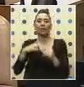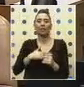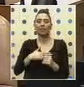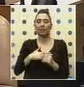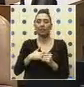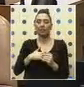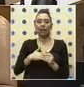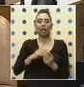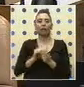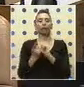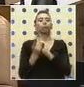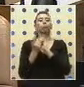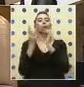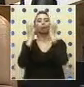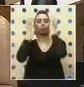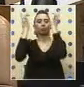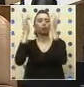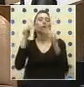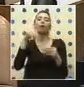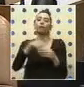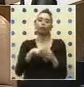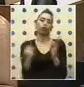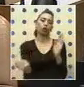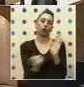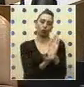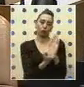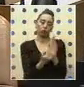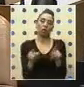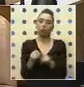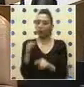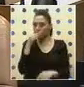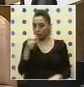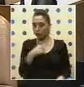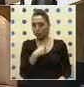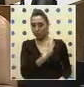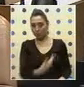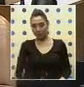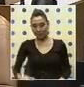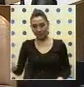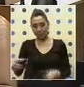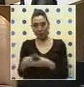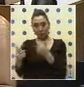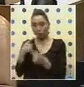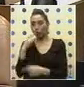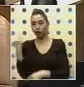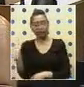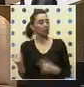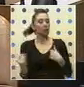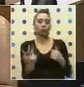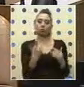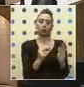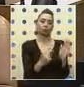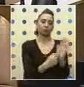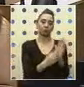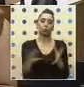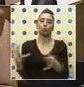investirse. Así que voy a votar en contra a pesar de lo que anunció el presidente de mi partido, señor presidente. Muchas gracias.